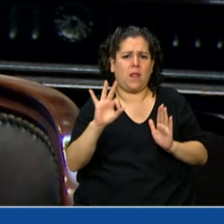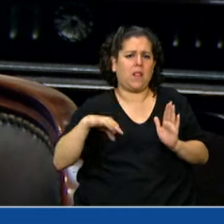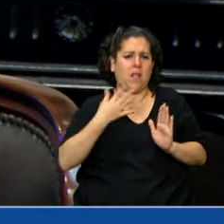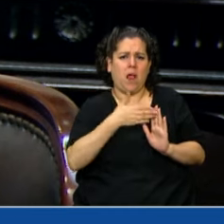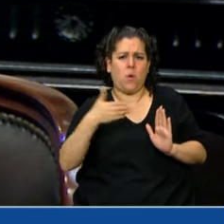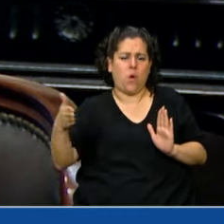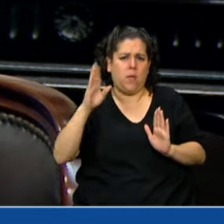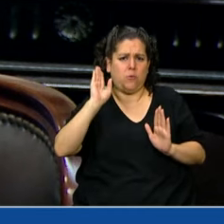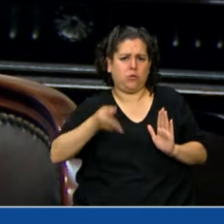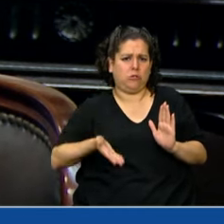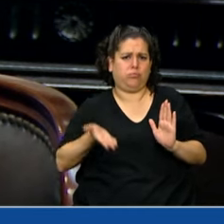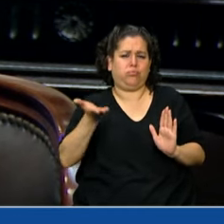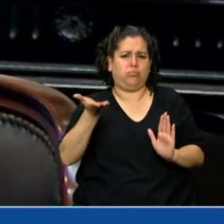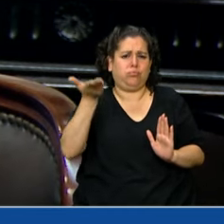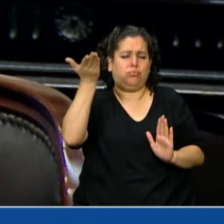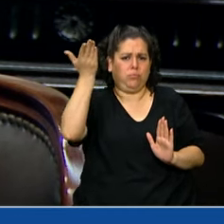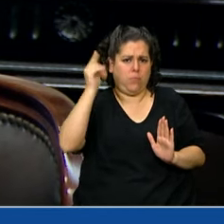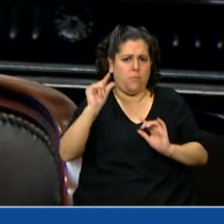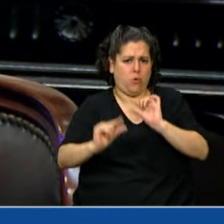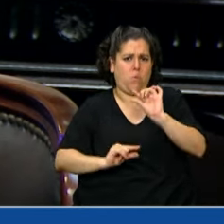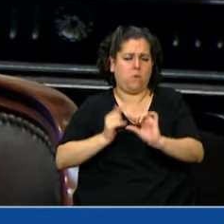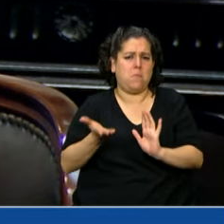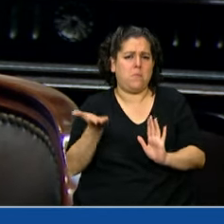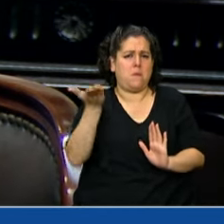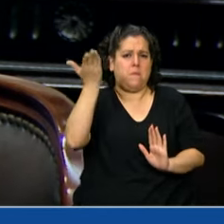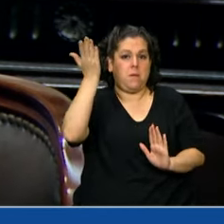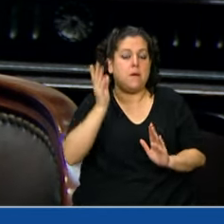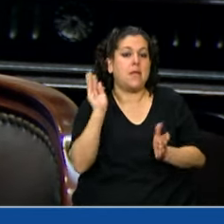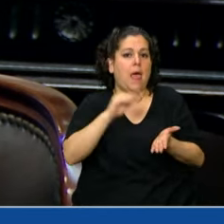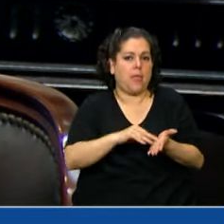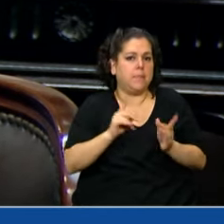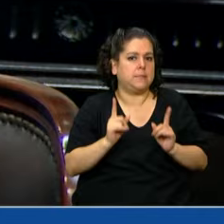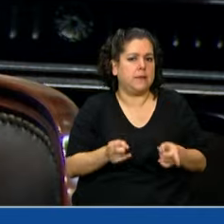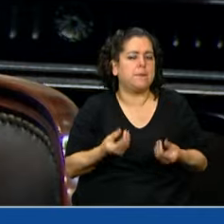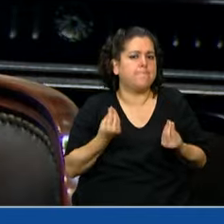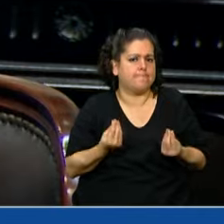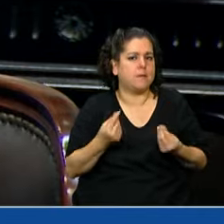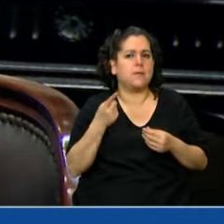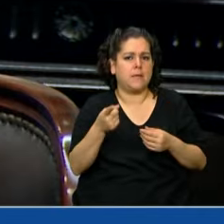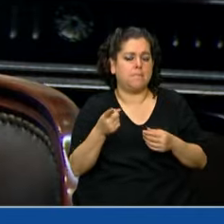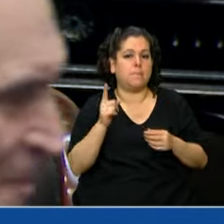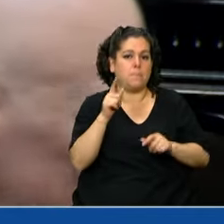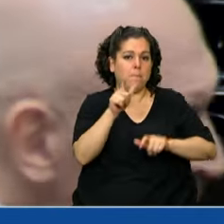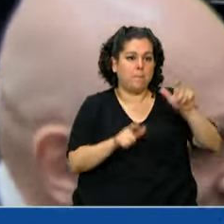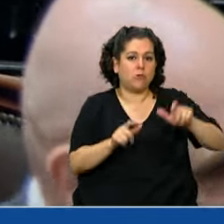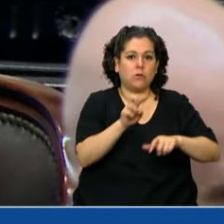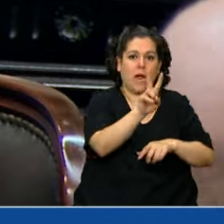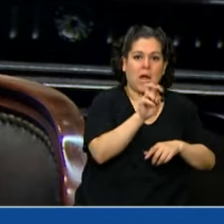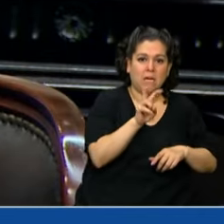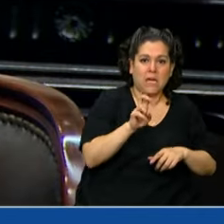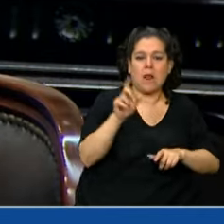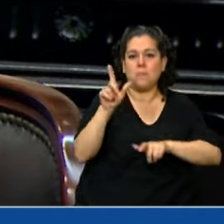con tendencia a crecer y además le dimos a las partes Libertad